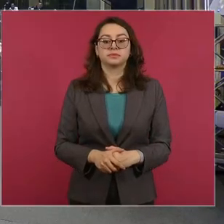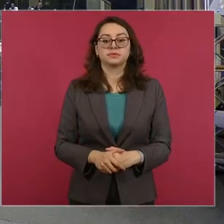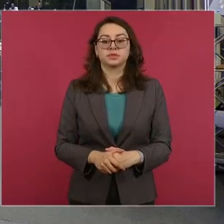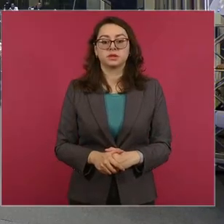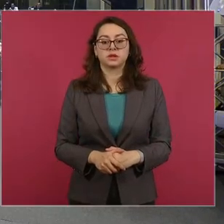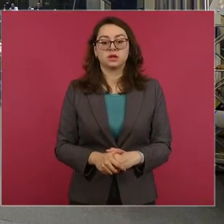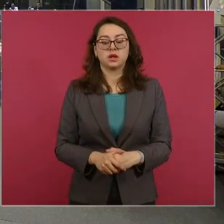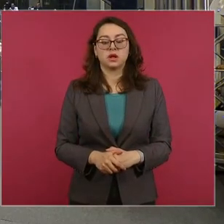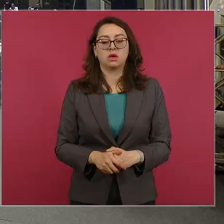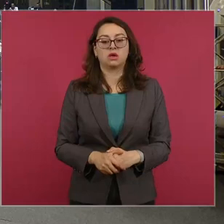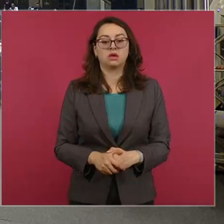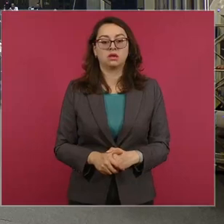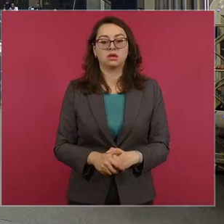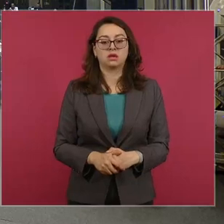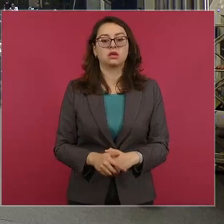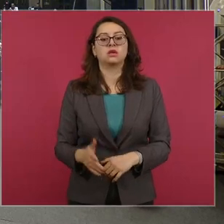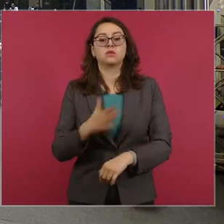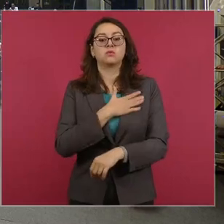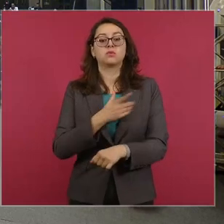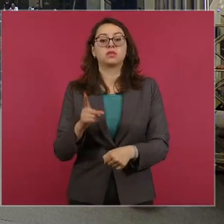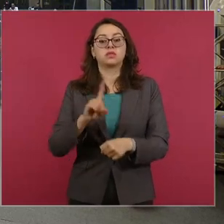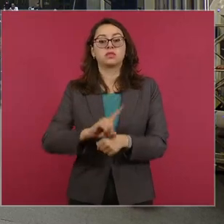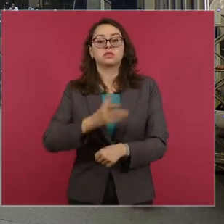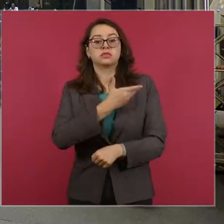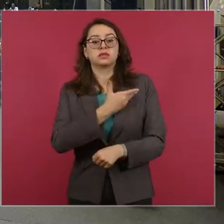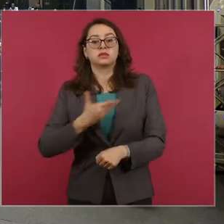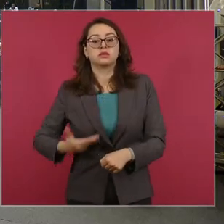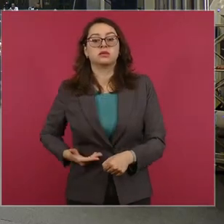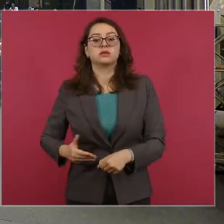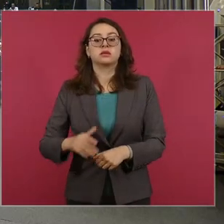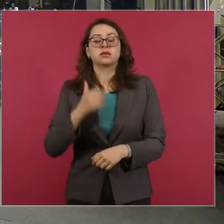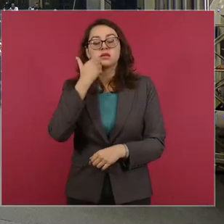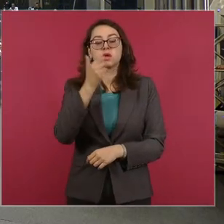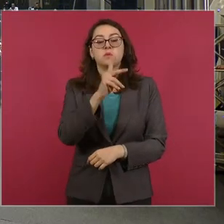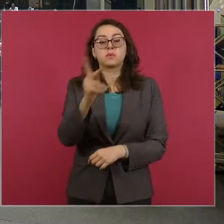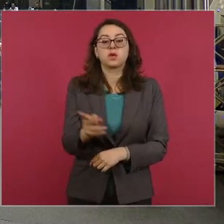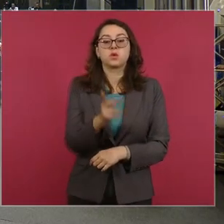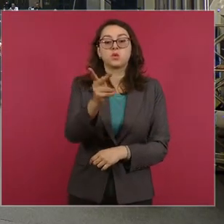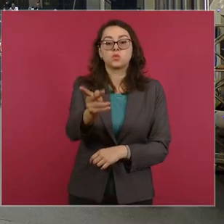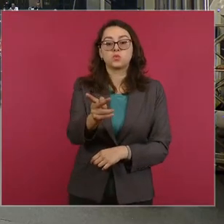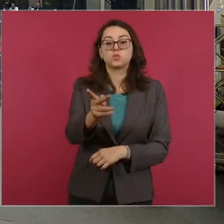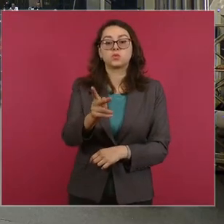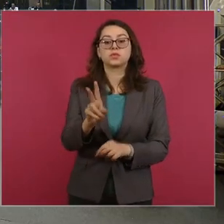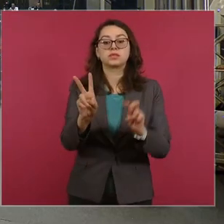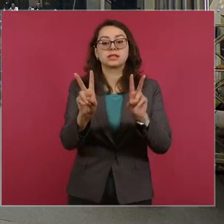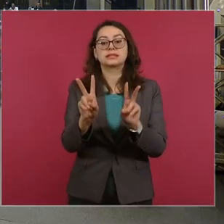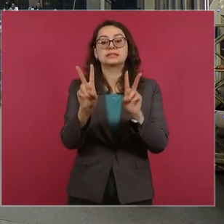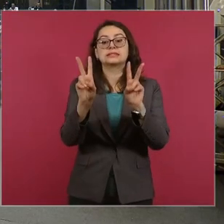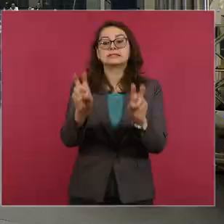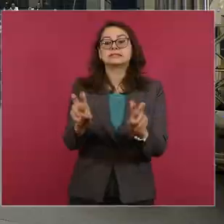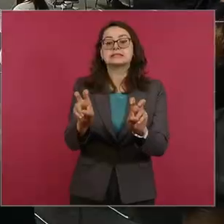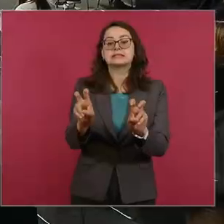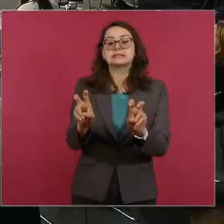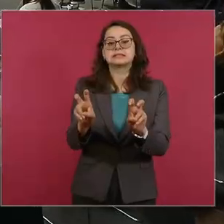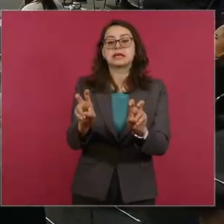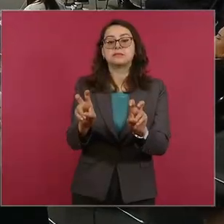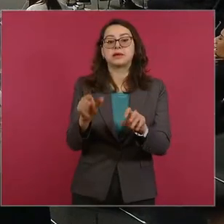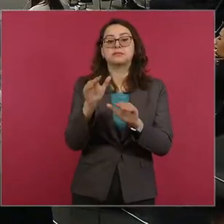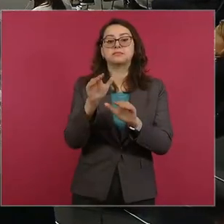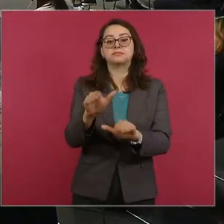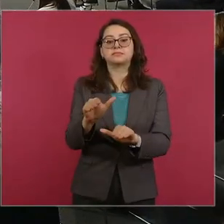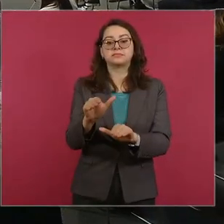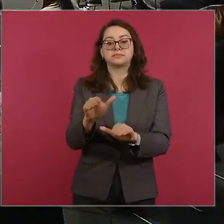buenos días buenos días presidente preguntarle sobre el tema que ha circulado esta semana